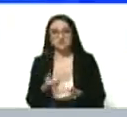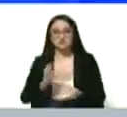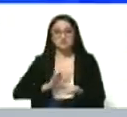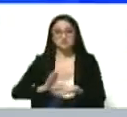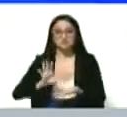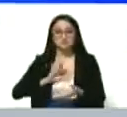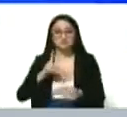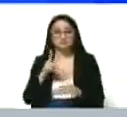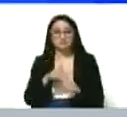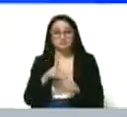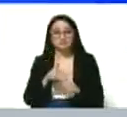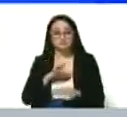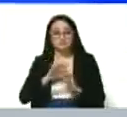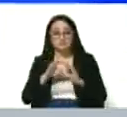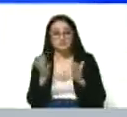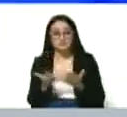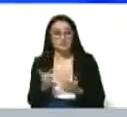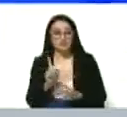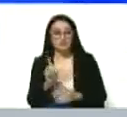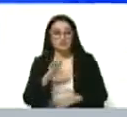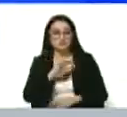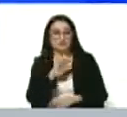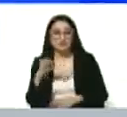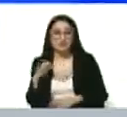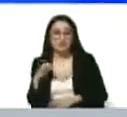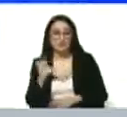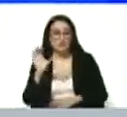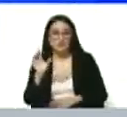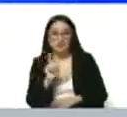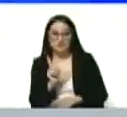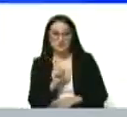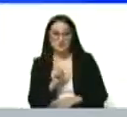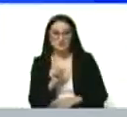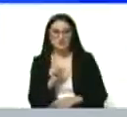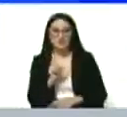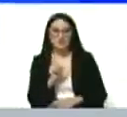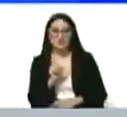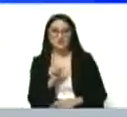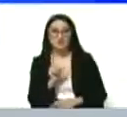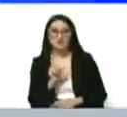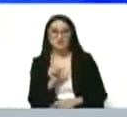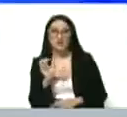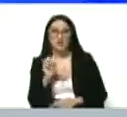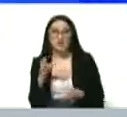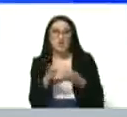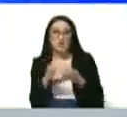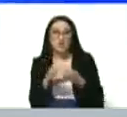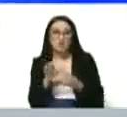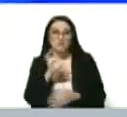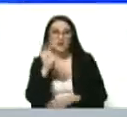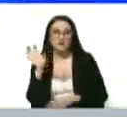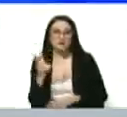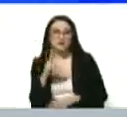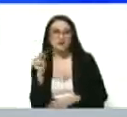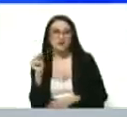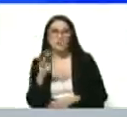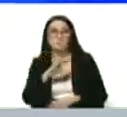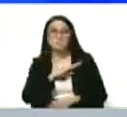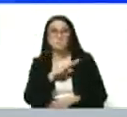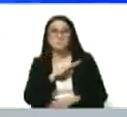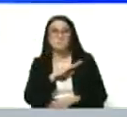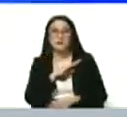recursos petrolíferos de este mundo no son del dominio privado de un país o de un grupo de países,